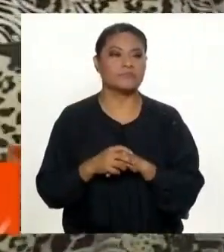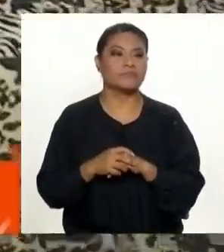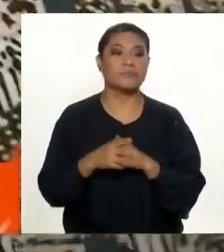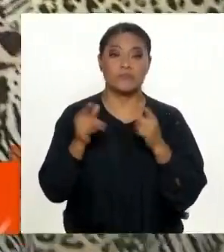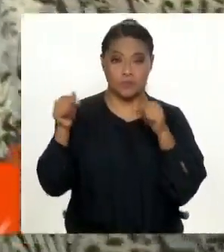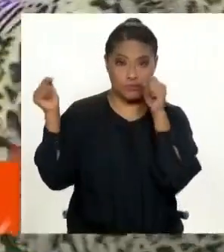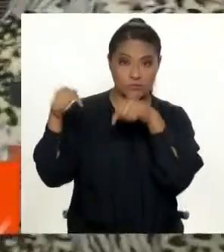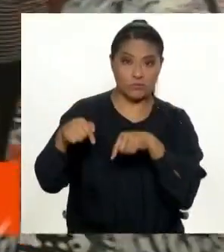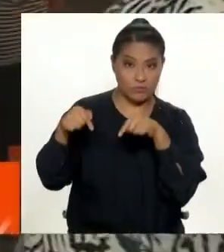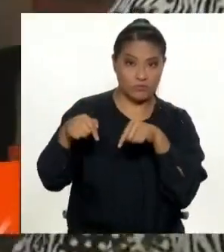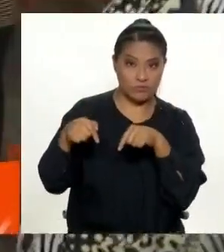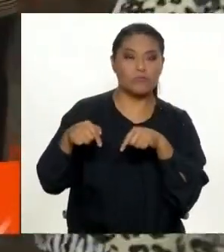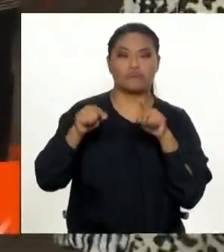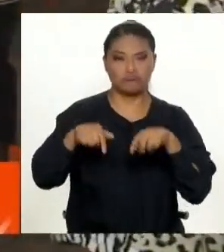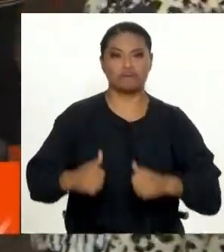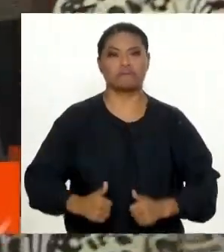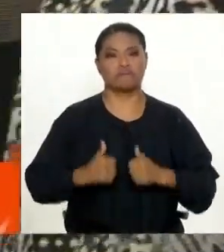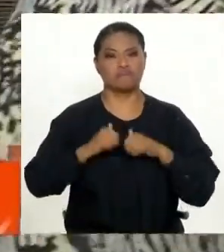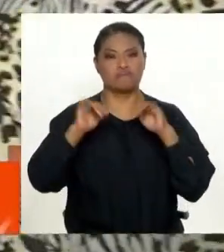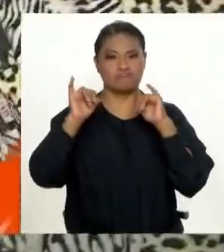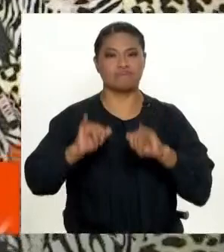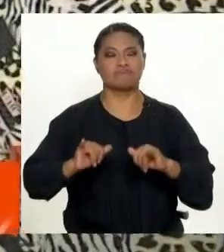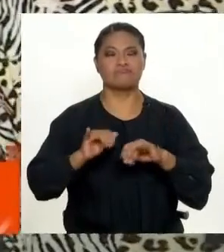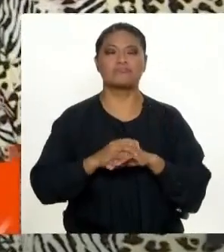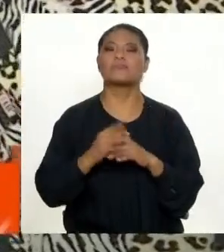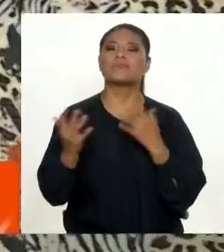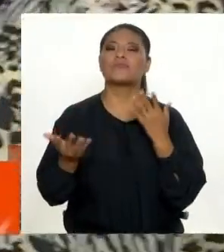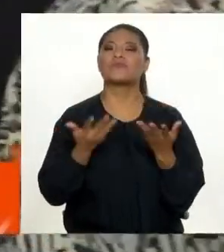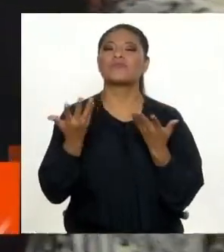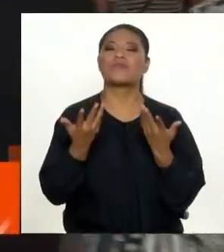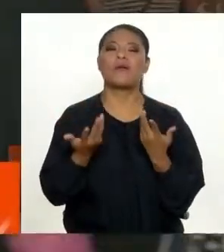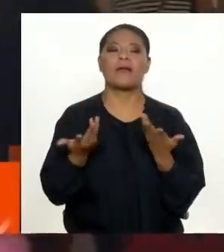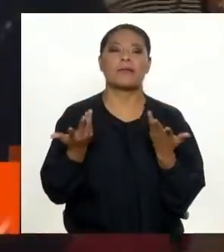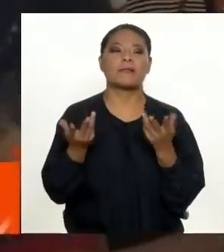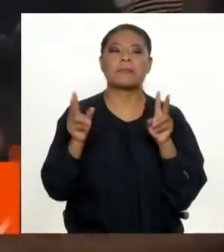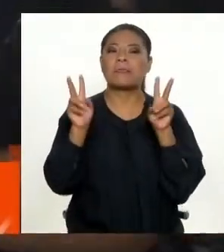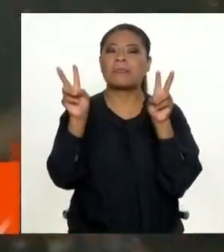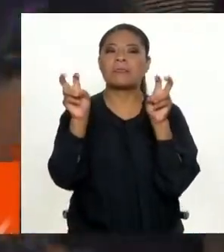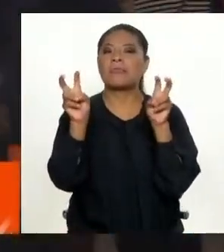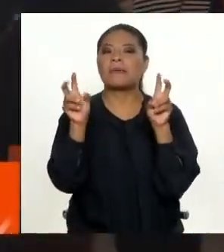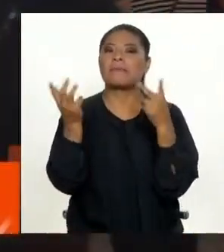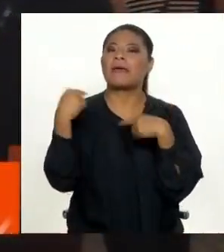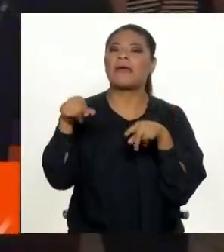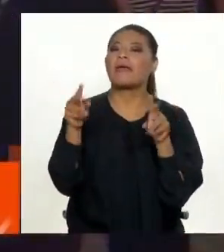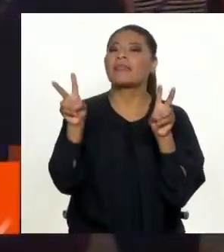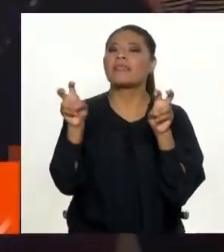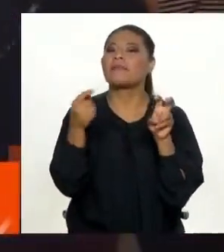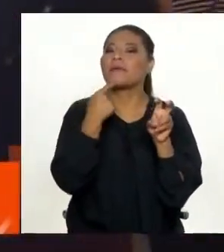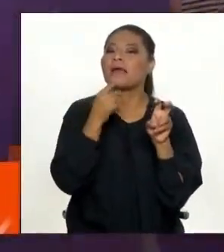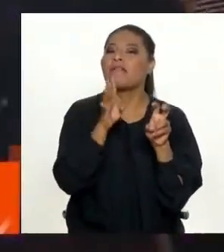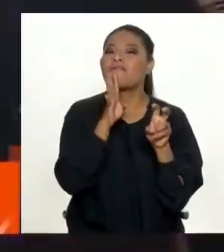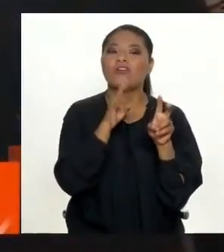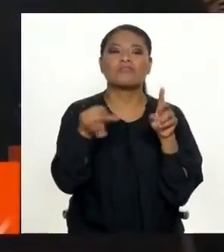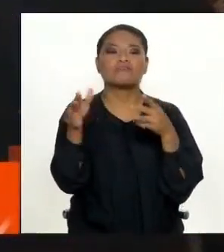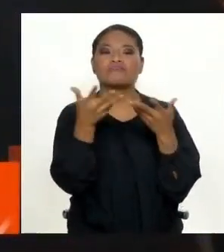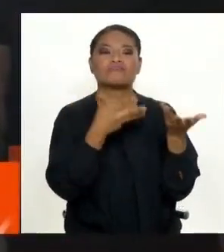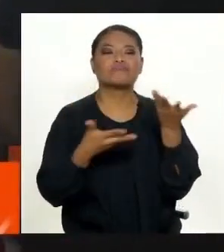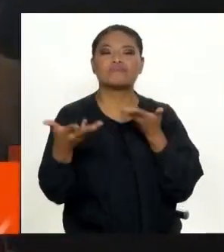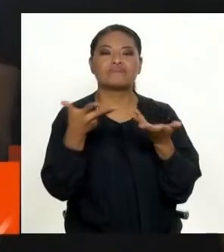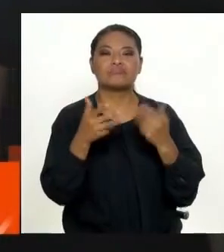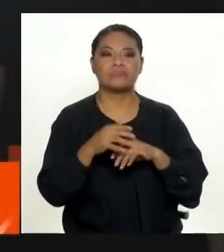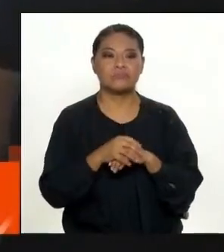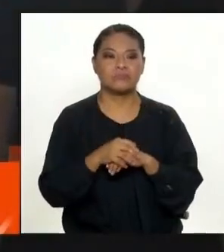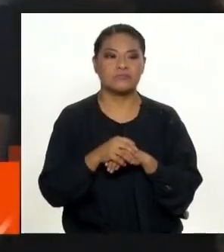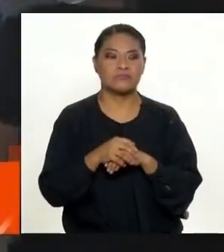acá? Claro. ¿Y cuál es la frase más típica, por ejemplo, que utilizan ahora en esta fiesta? No,